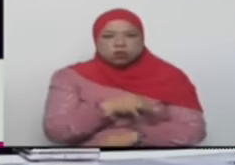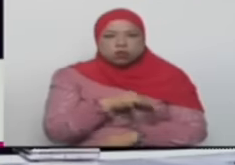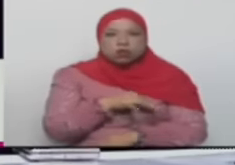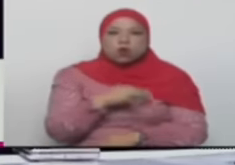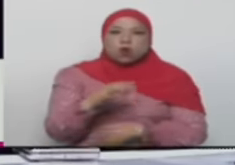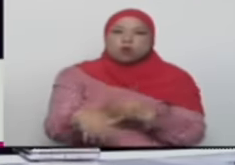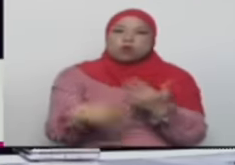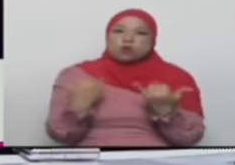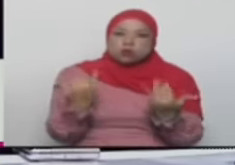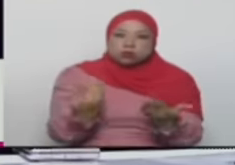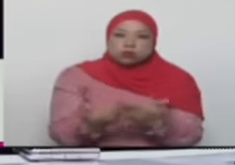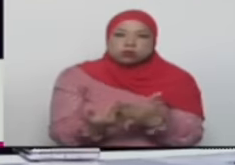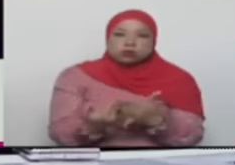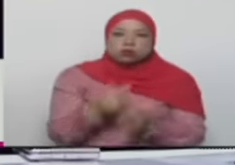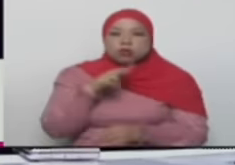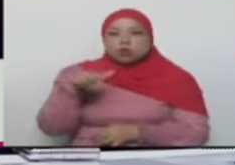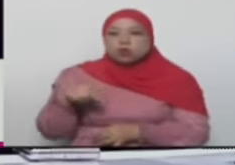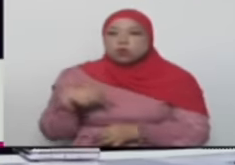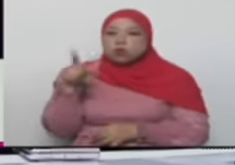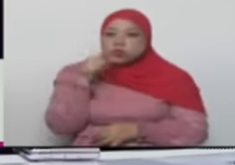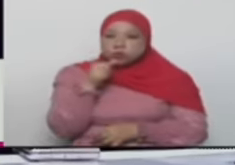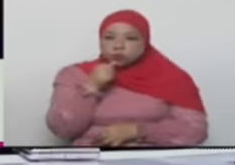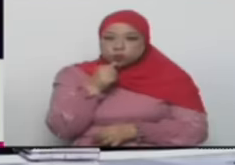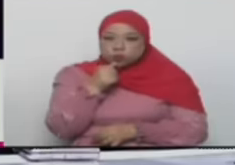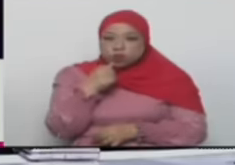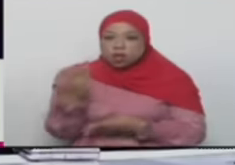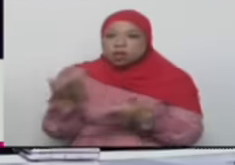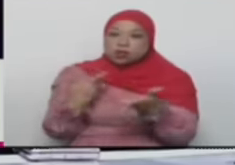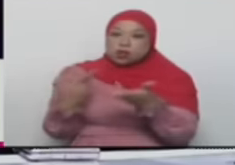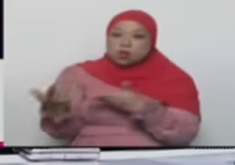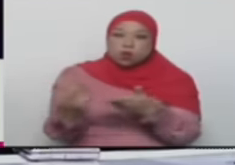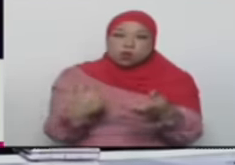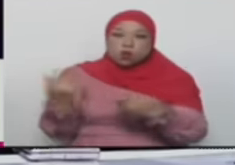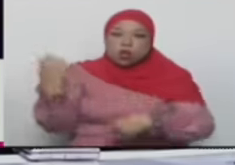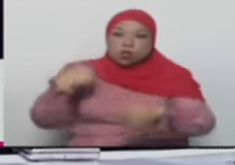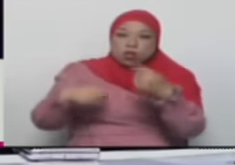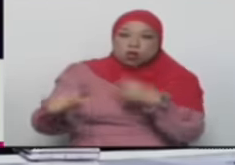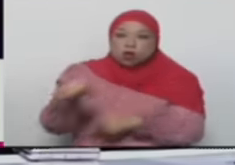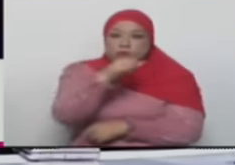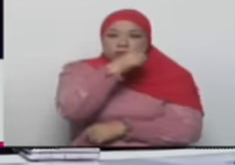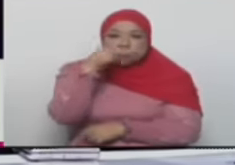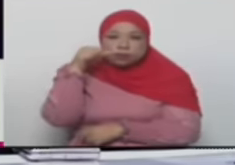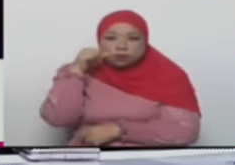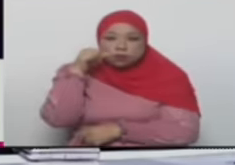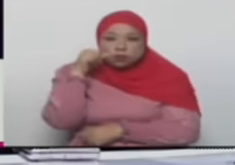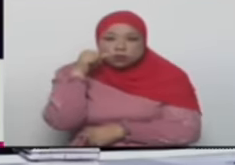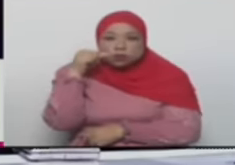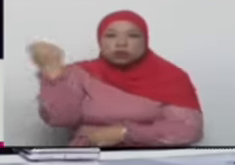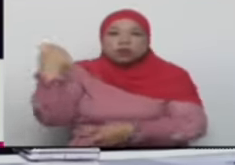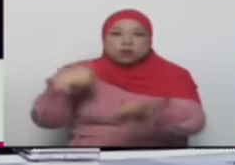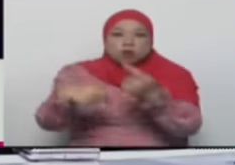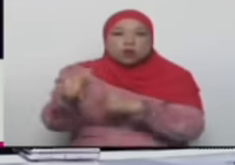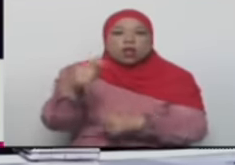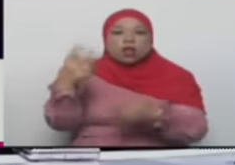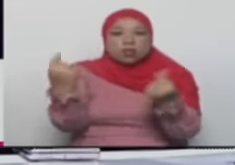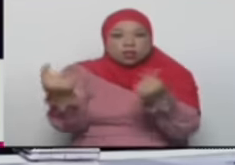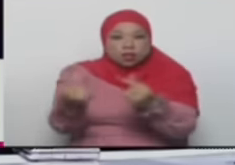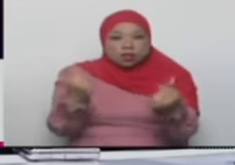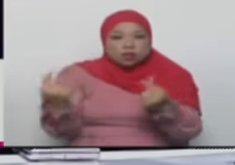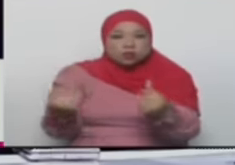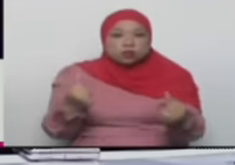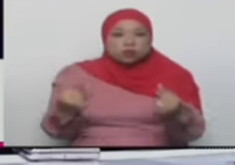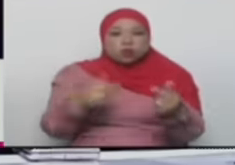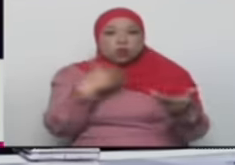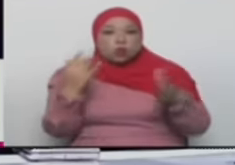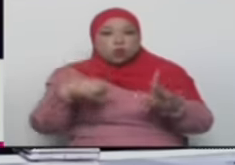escrúpulos y sin límites al servicio de una mafia de droga, al servicio de una mafia económica, y mata